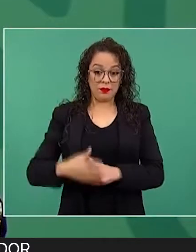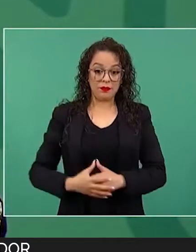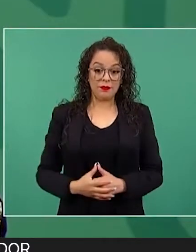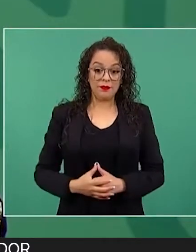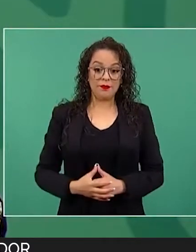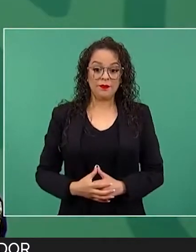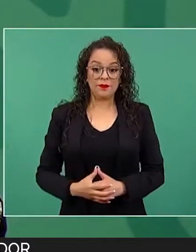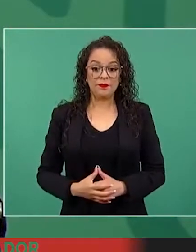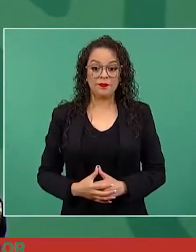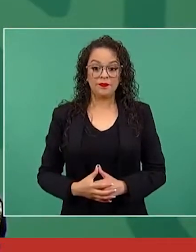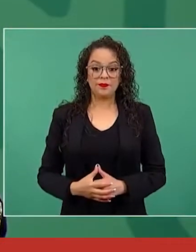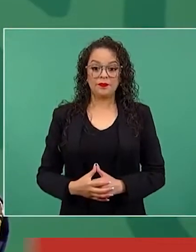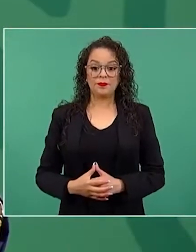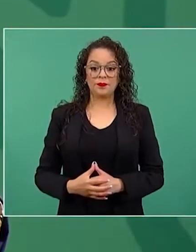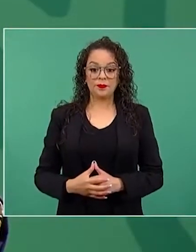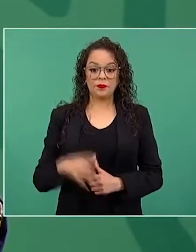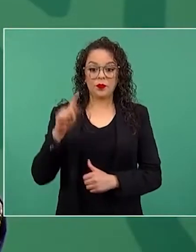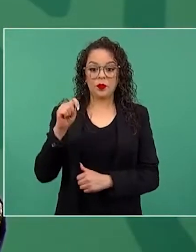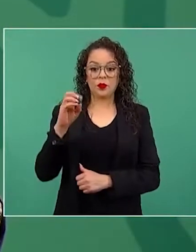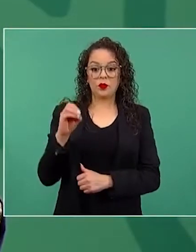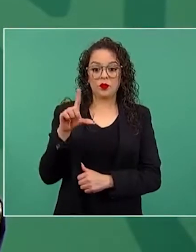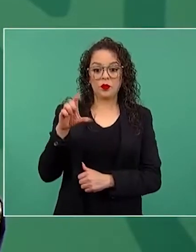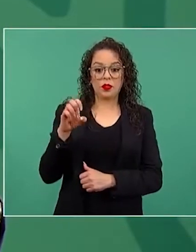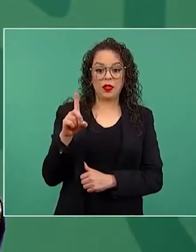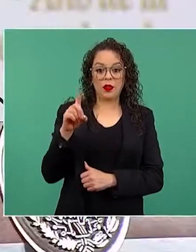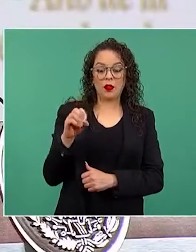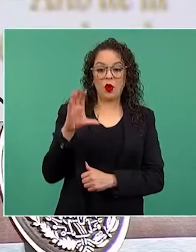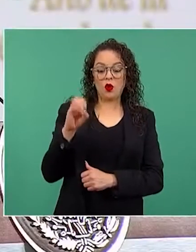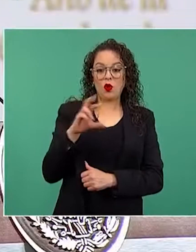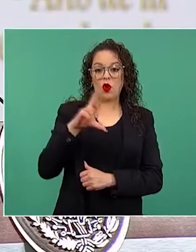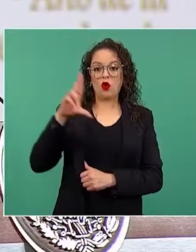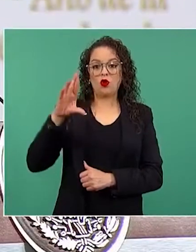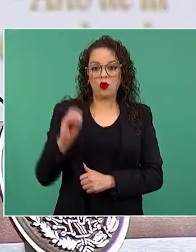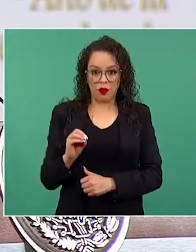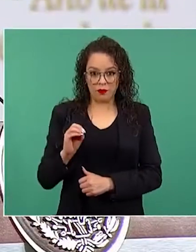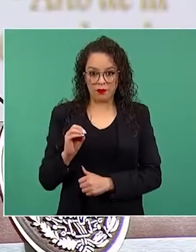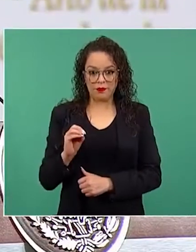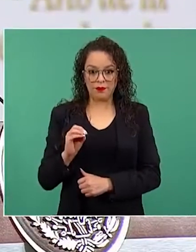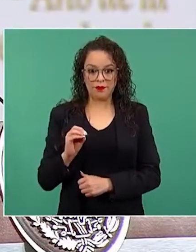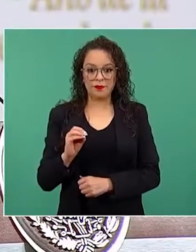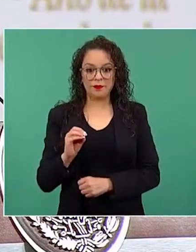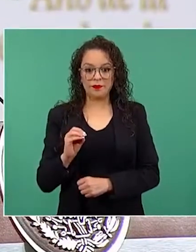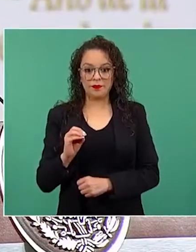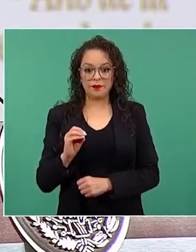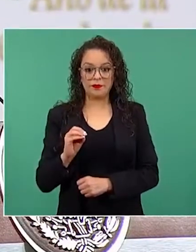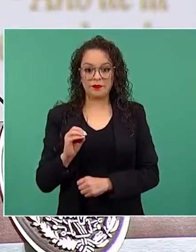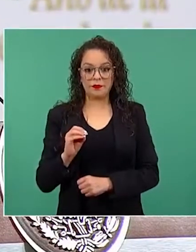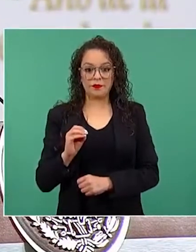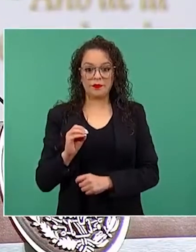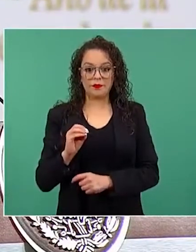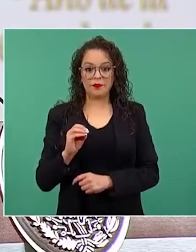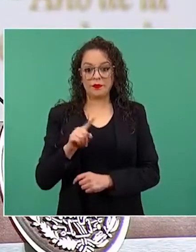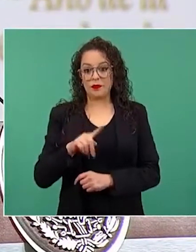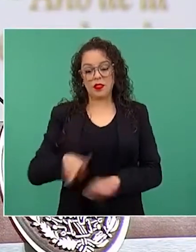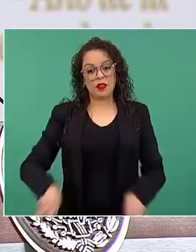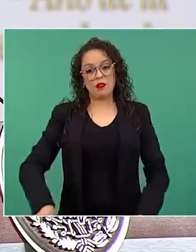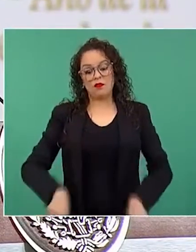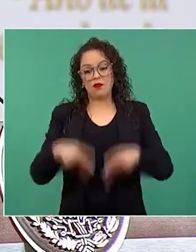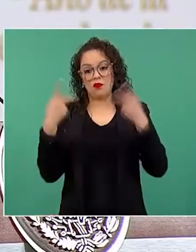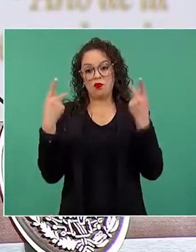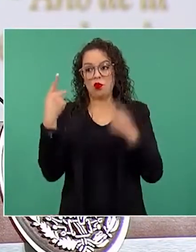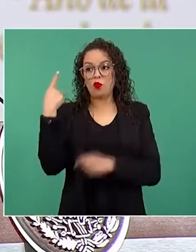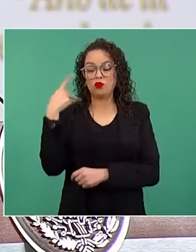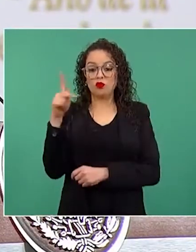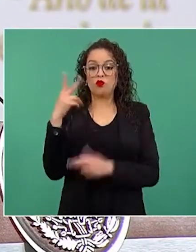frente al mar en los límites de Sinaloa y Nayarit del exgobernador de Sinaloa, Antonio Toledo Corro, el cual fue adquirido durante el gobierno de Felipe